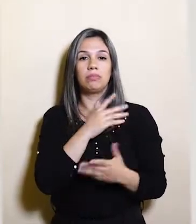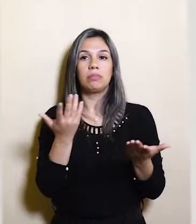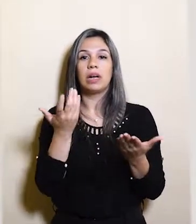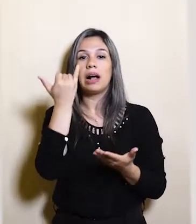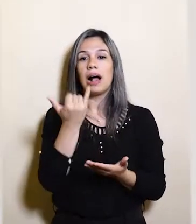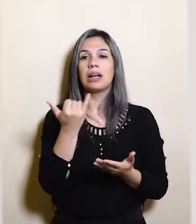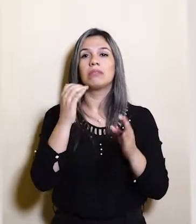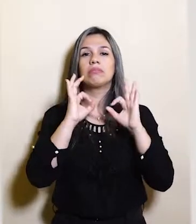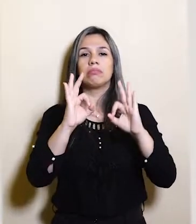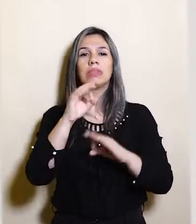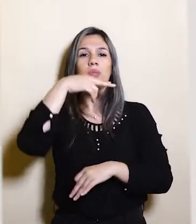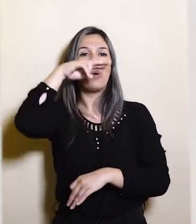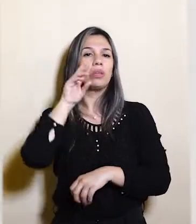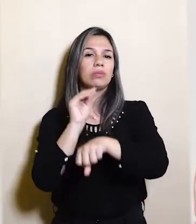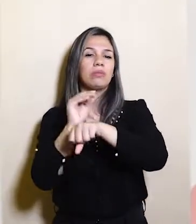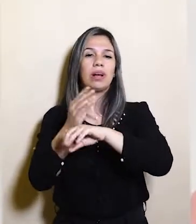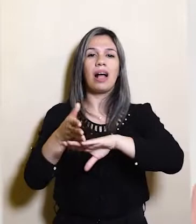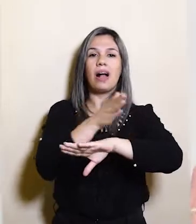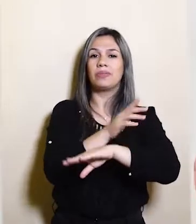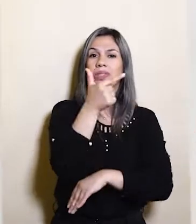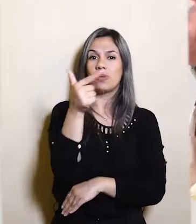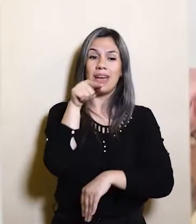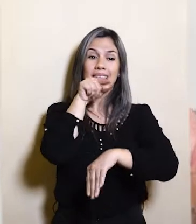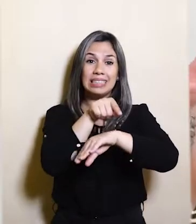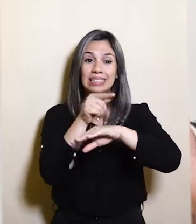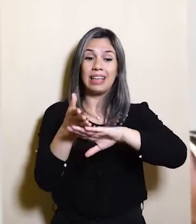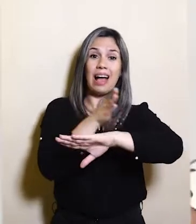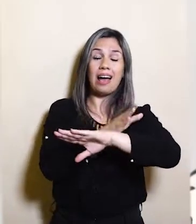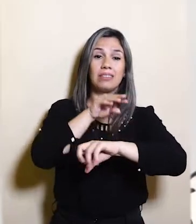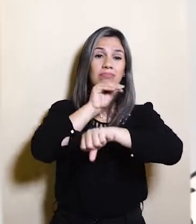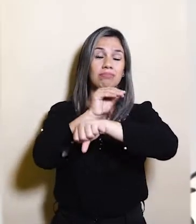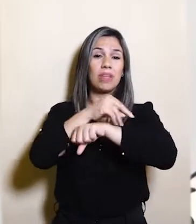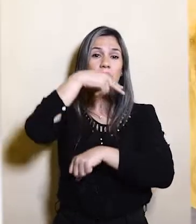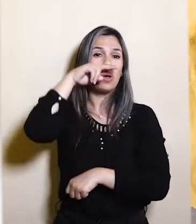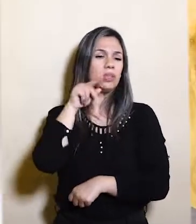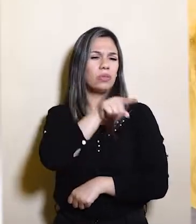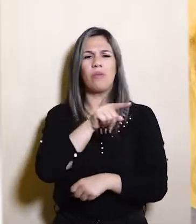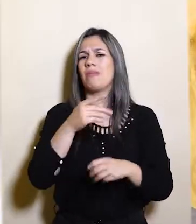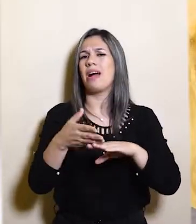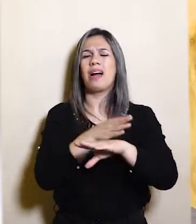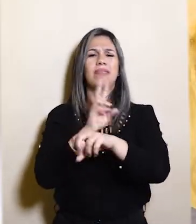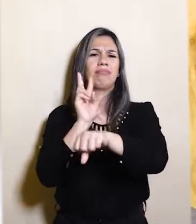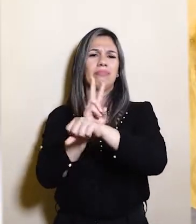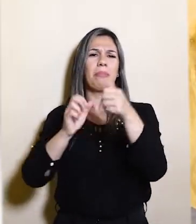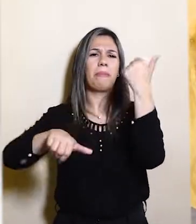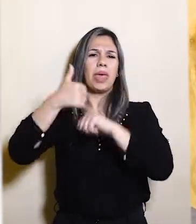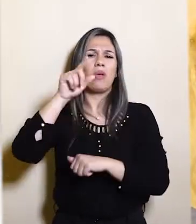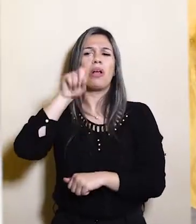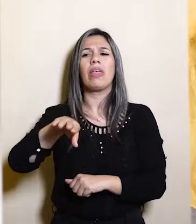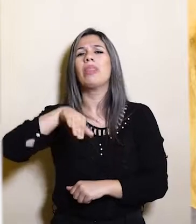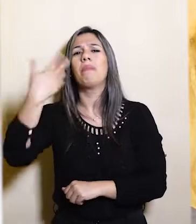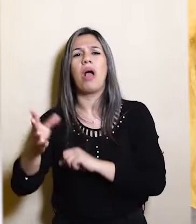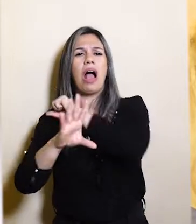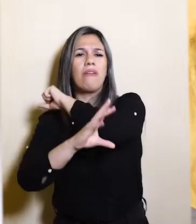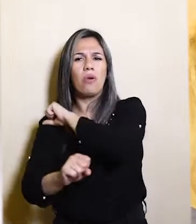una educación integral de la sexualidad, que es lo que podría evitarnos un montón de situaciones no deseadas, ¿verdad? Entonces, ahí es donde yo creo que está